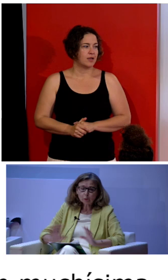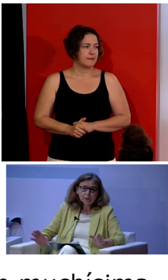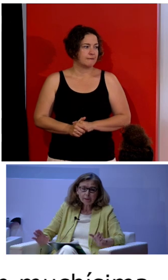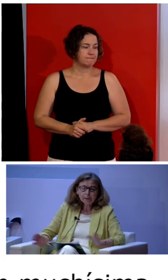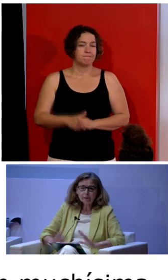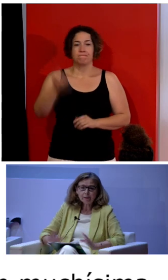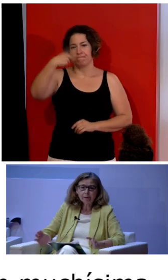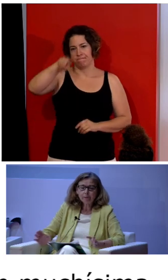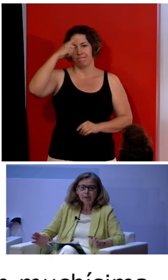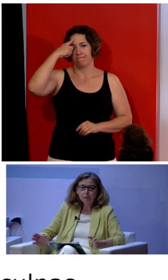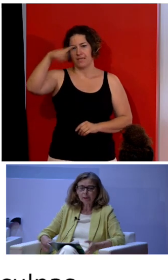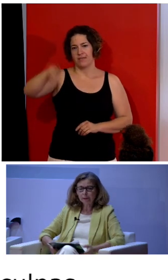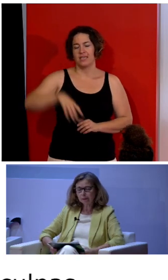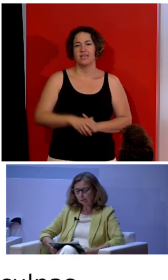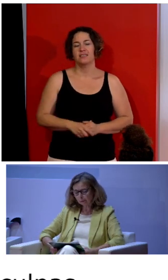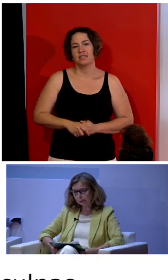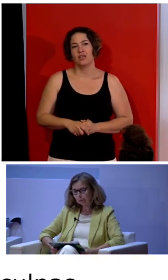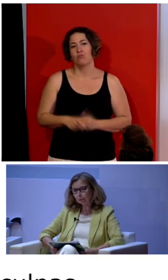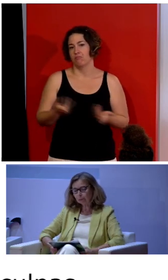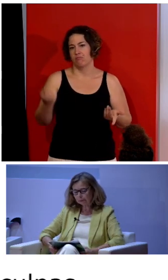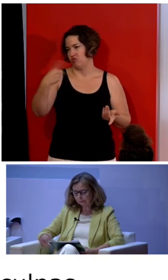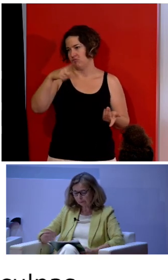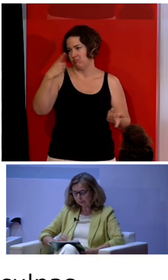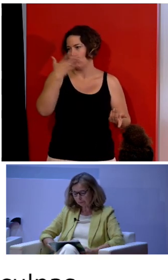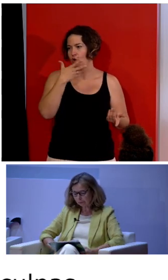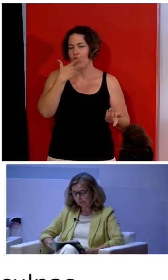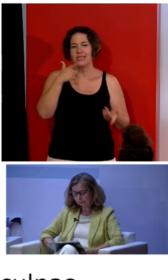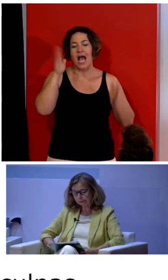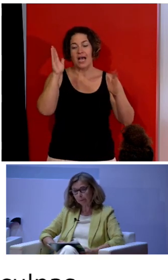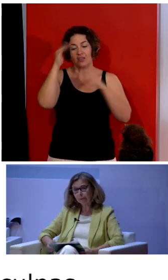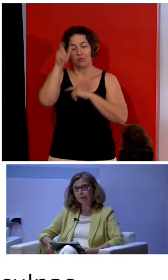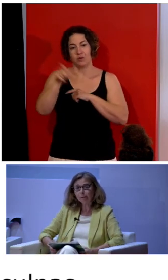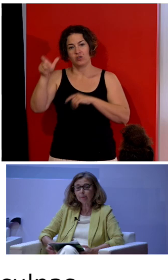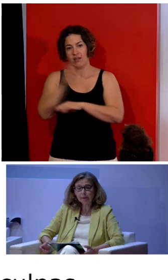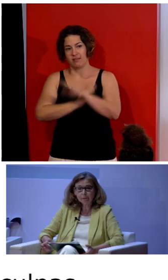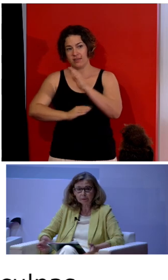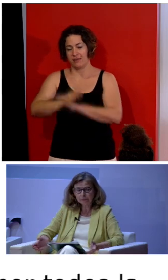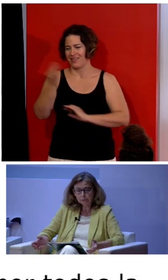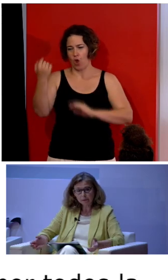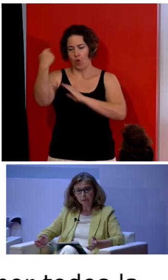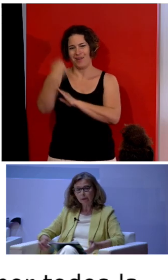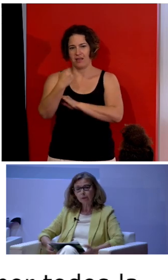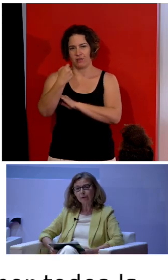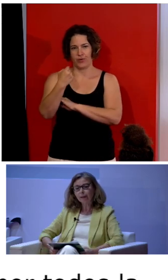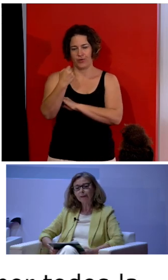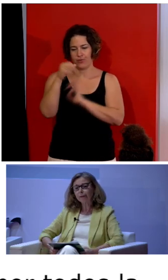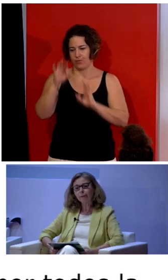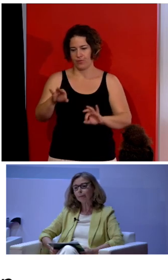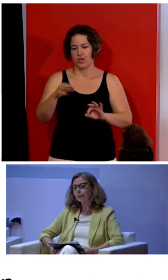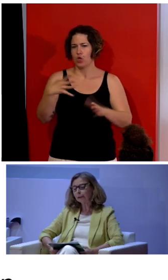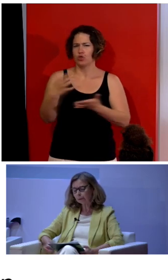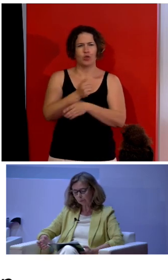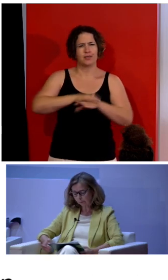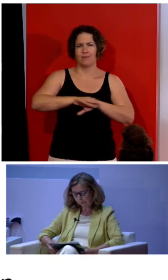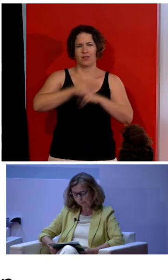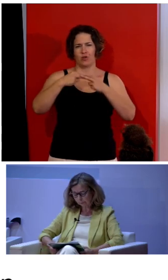Como todos sabéis, es una cosa conocida por todos, la atención a las personas con discapacidad es una obligación que tenemos todas las administraciones